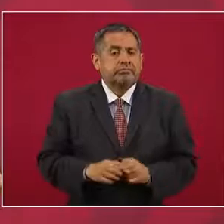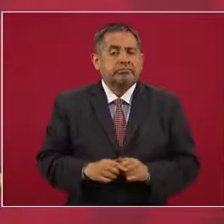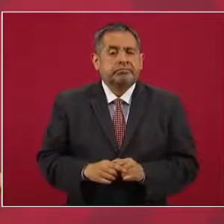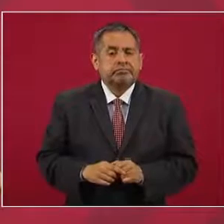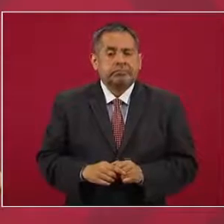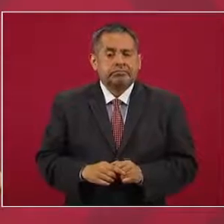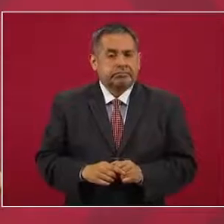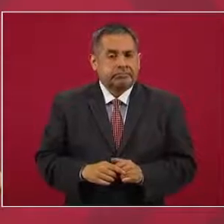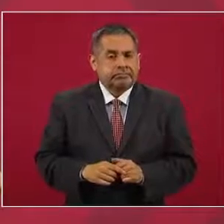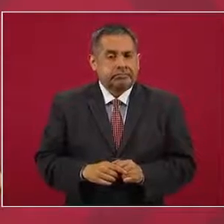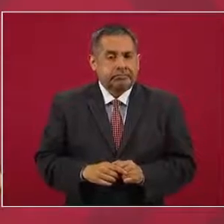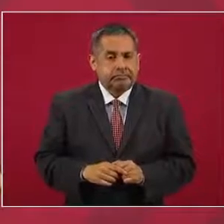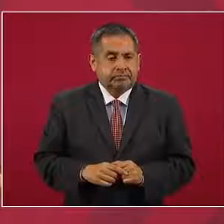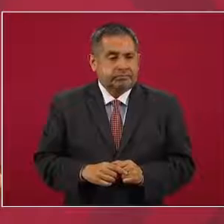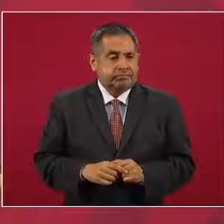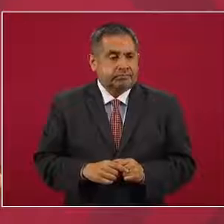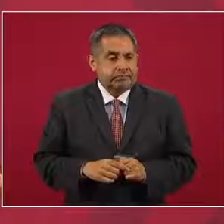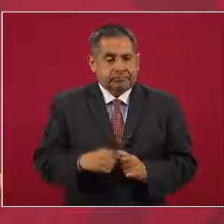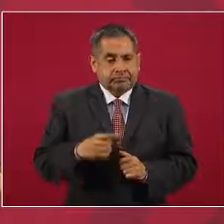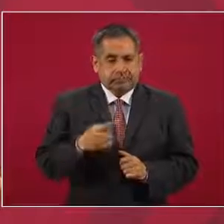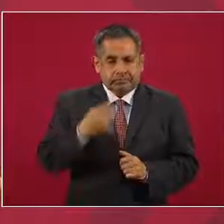de hacer